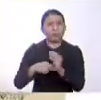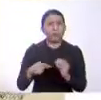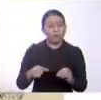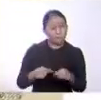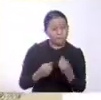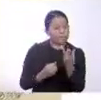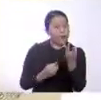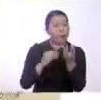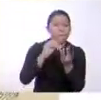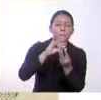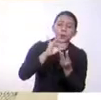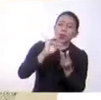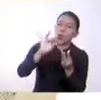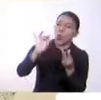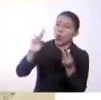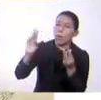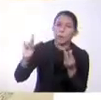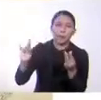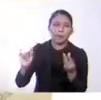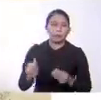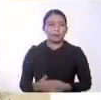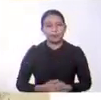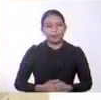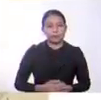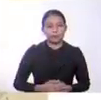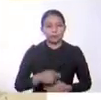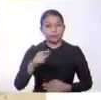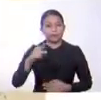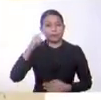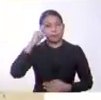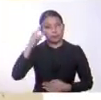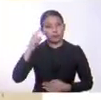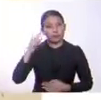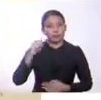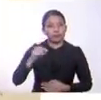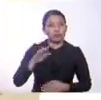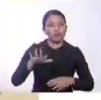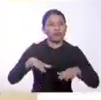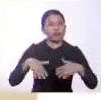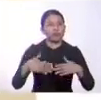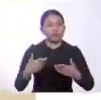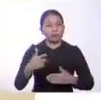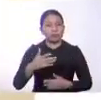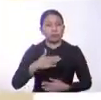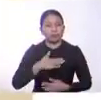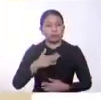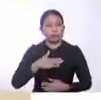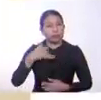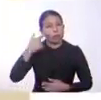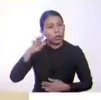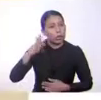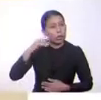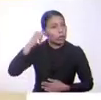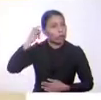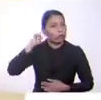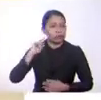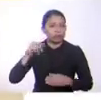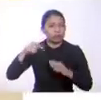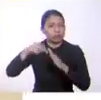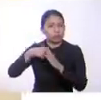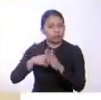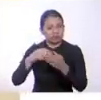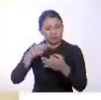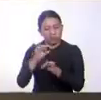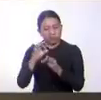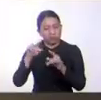conforme con ello, hipotetizó que los estambres eran estructuras masculinas y realizó pruebas bioquímicas de los